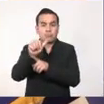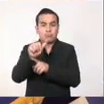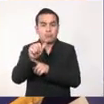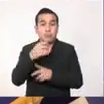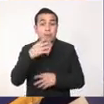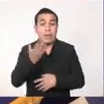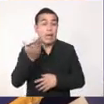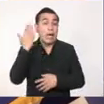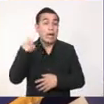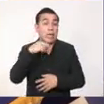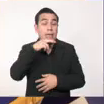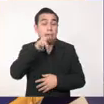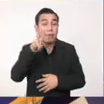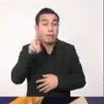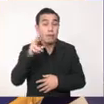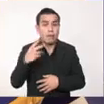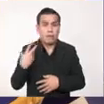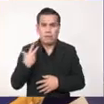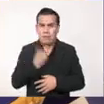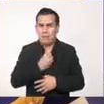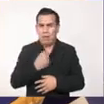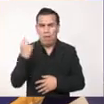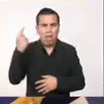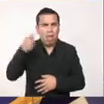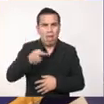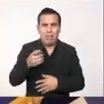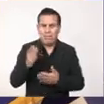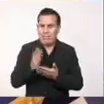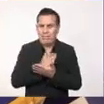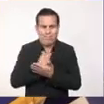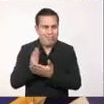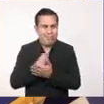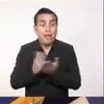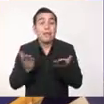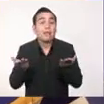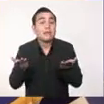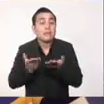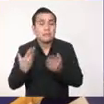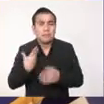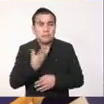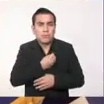lo quiso hacer el FMLN. No lo hicimos a la fuerza, no lo hicimos matando a nadie.